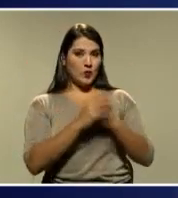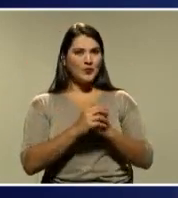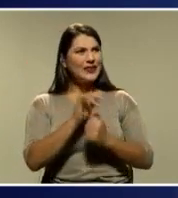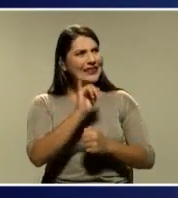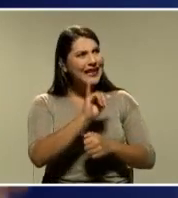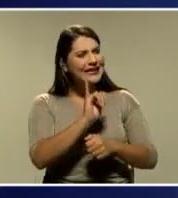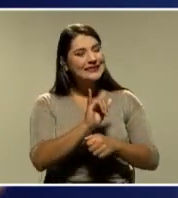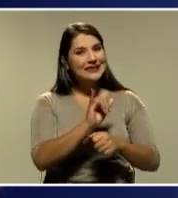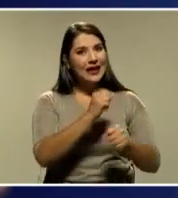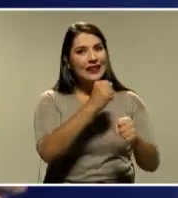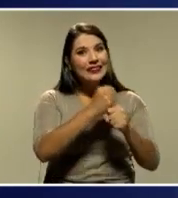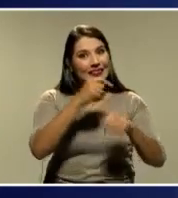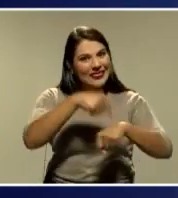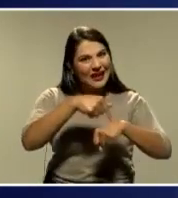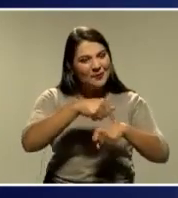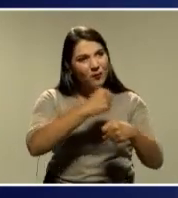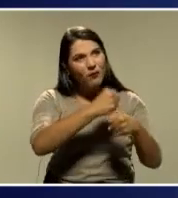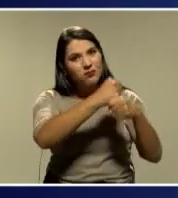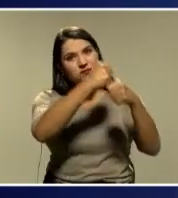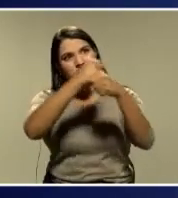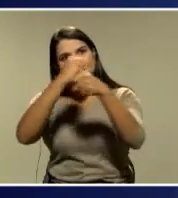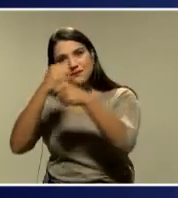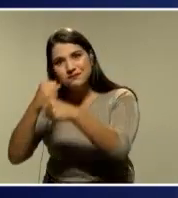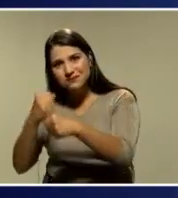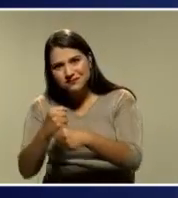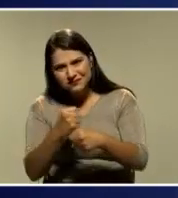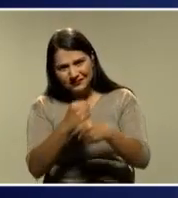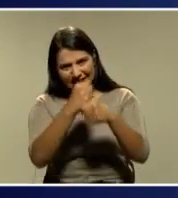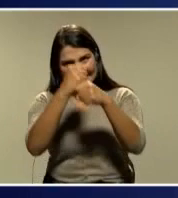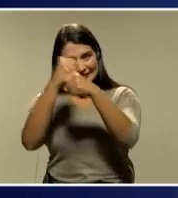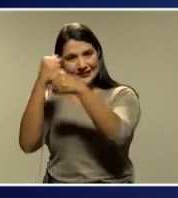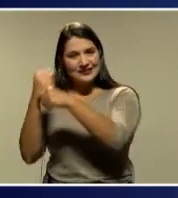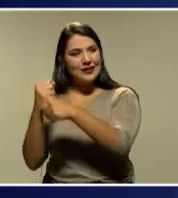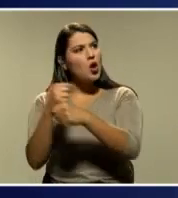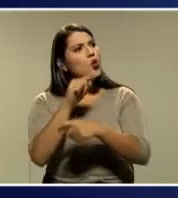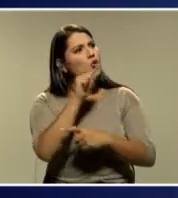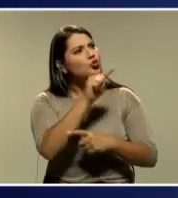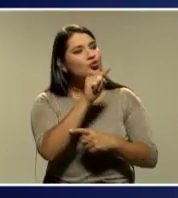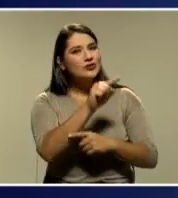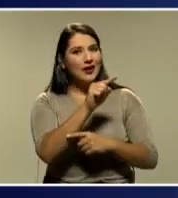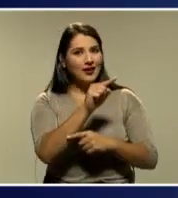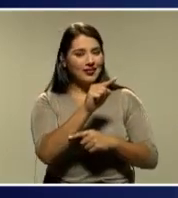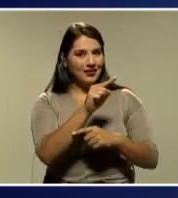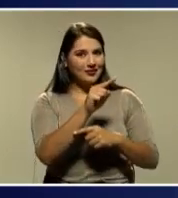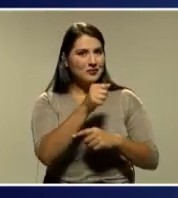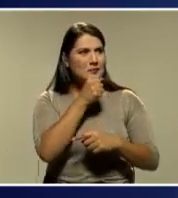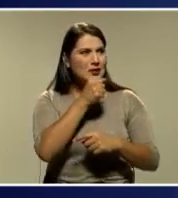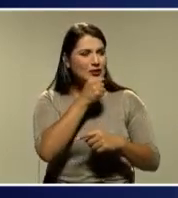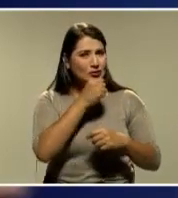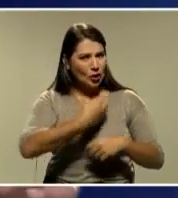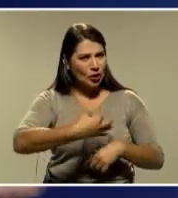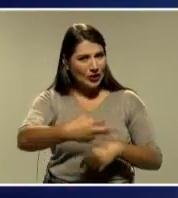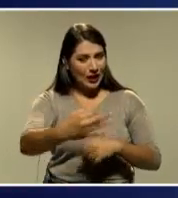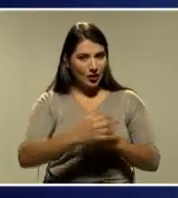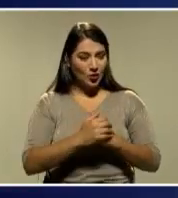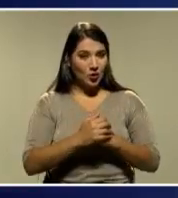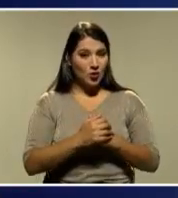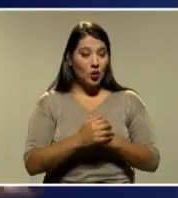porque además en su caso particular usted hizo una cobertura diaria. Hay muchos periodistas que